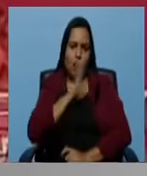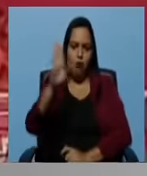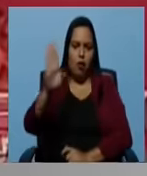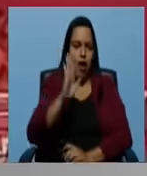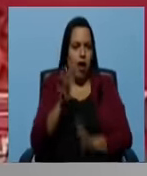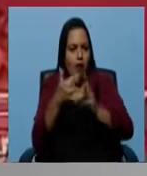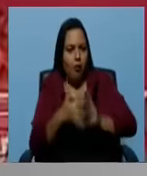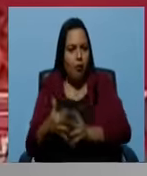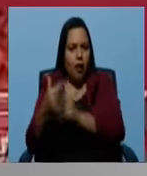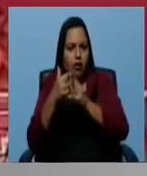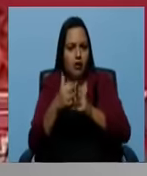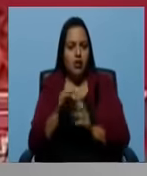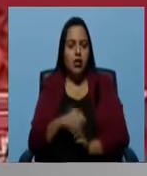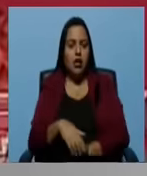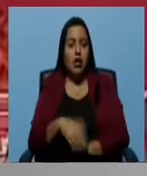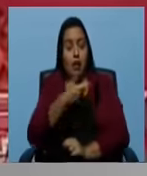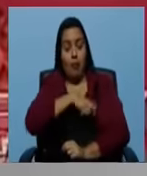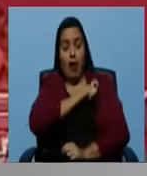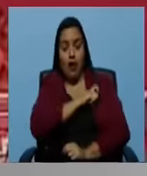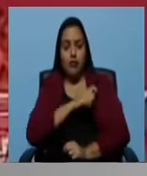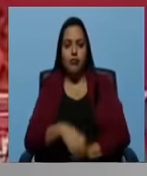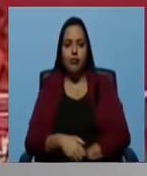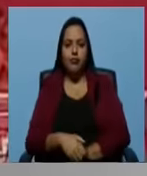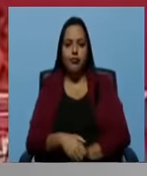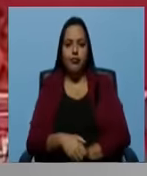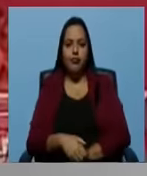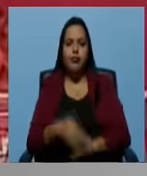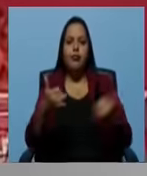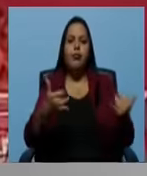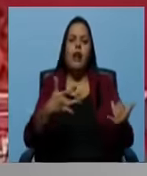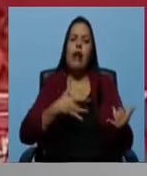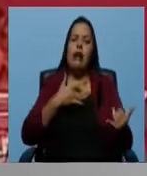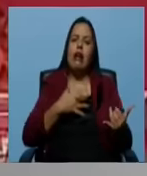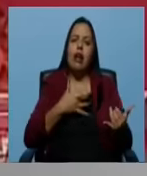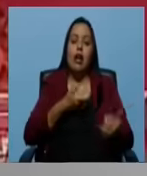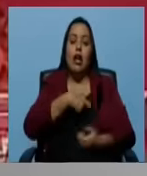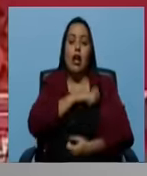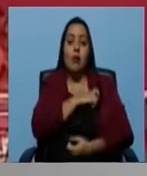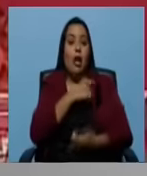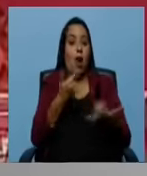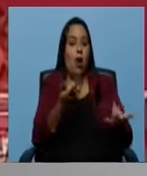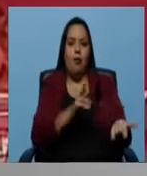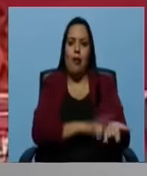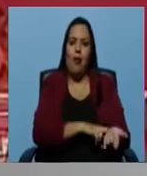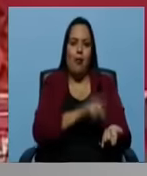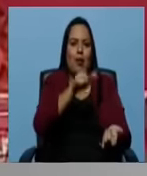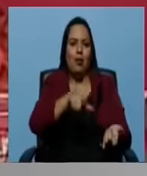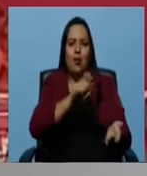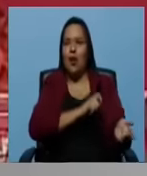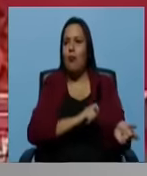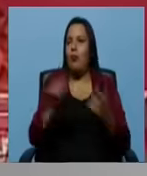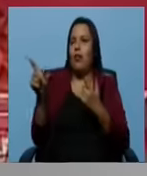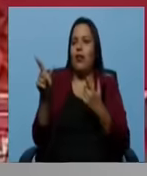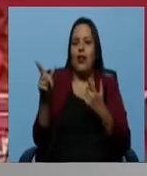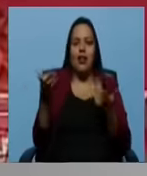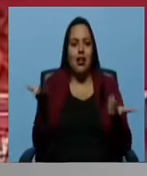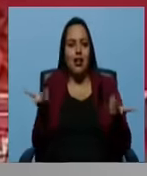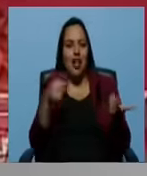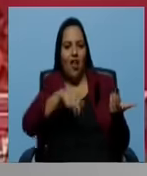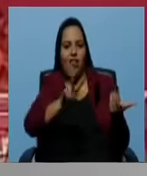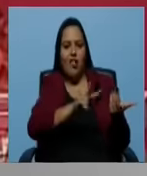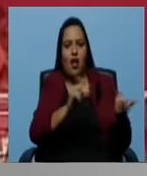Por eso nos sentimos hoy satisfechos que España tiene ya en suelo español y pura joya. De aquí a Venezuela se han llevado pura